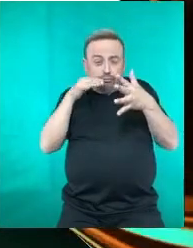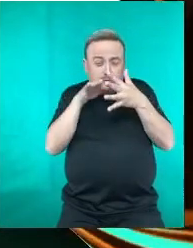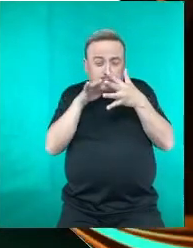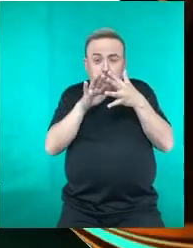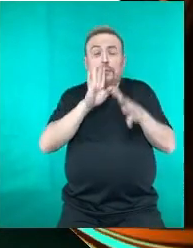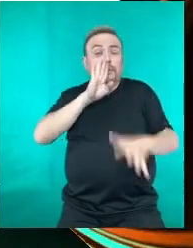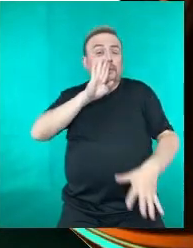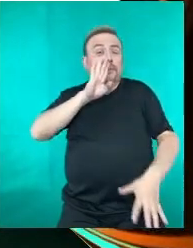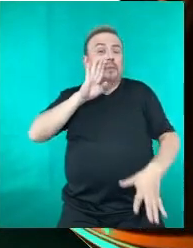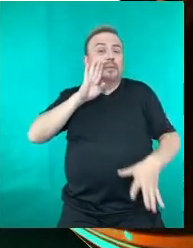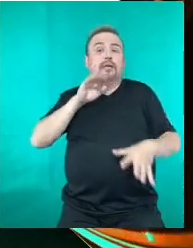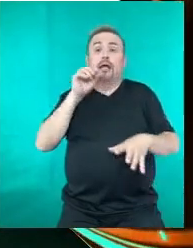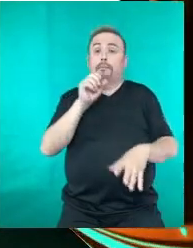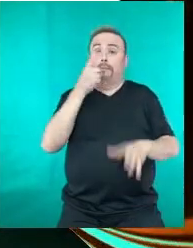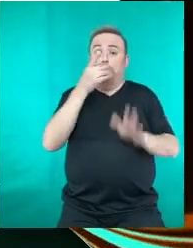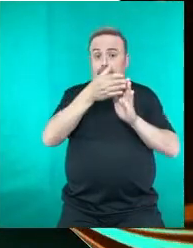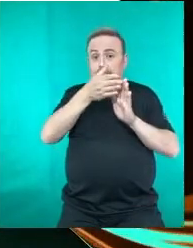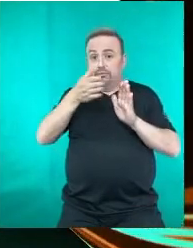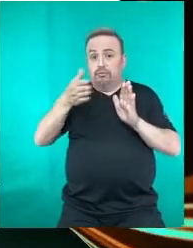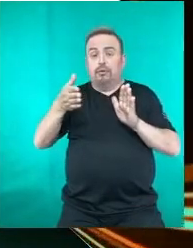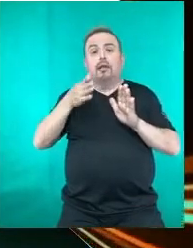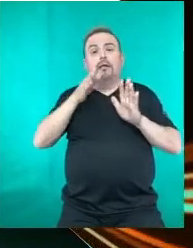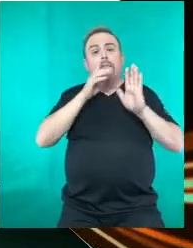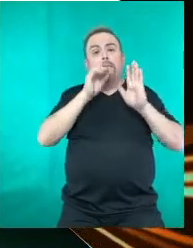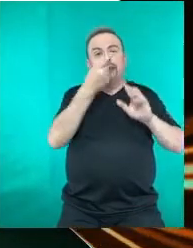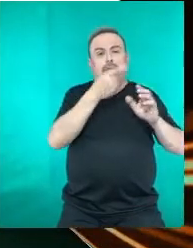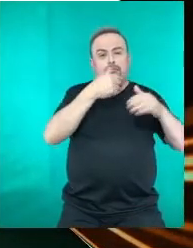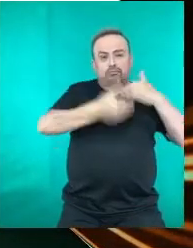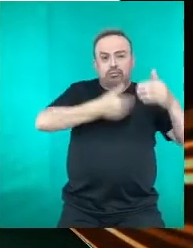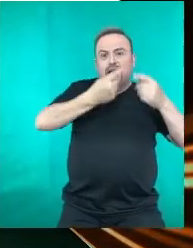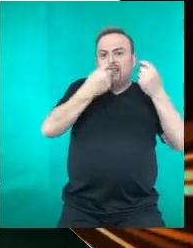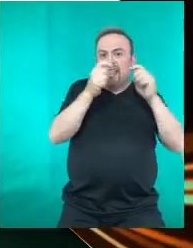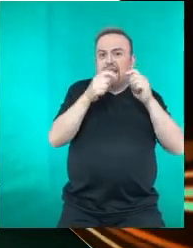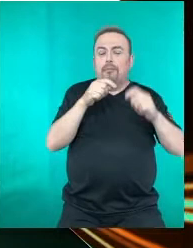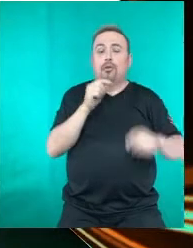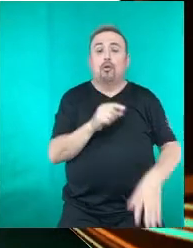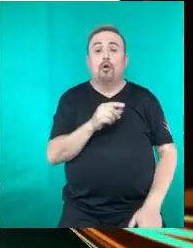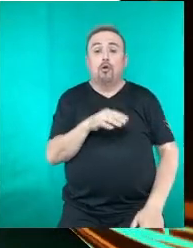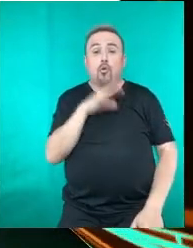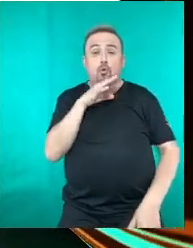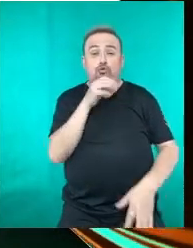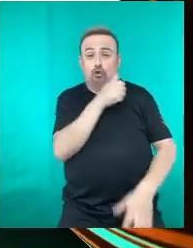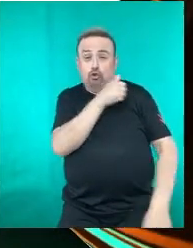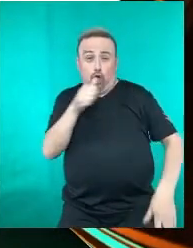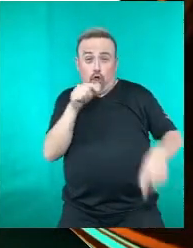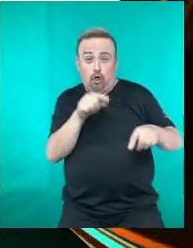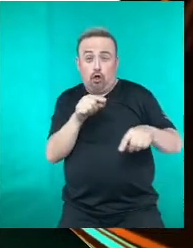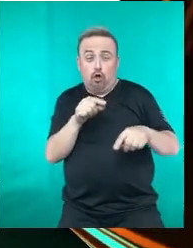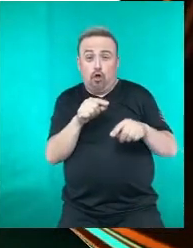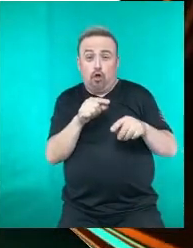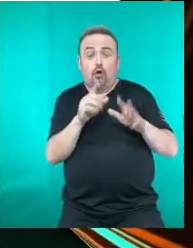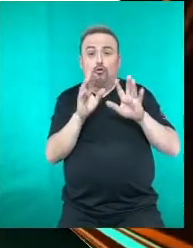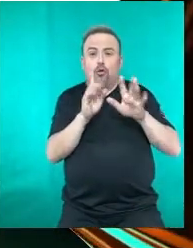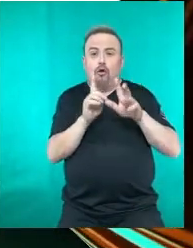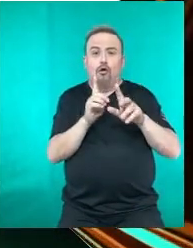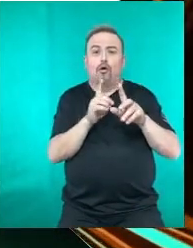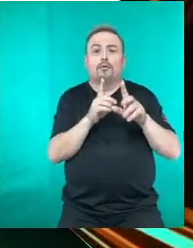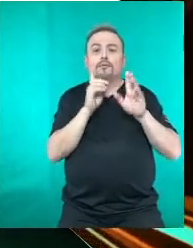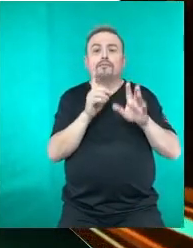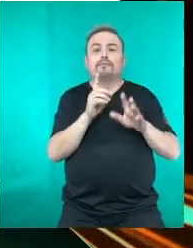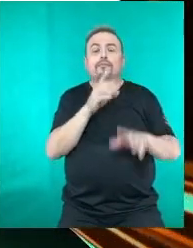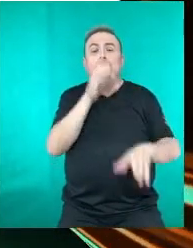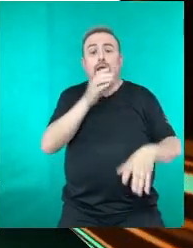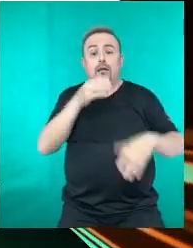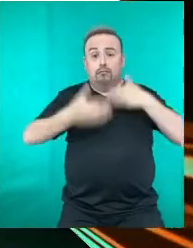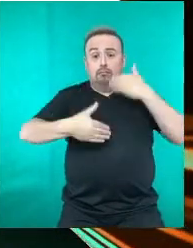una primera parte como dentro del tratamiento. No es que se ocupe todo esto, la gente de proceso de